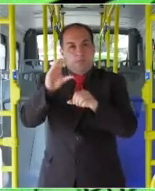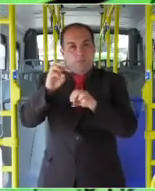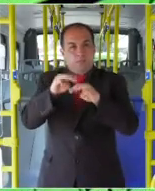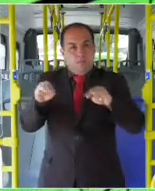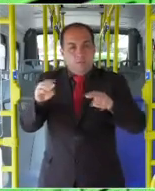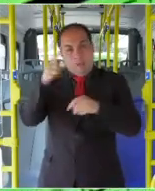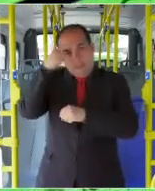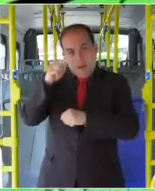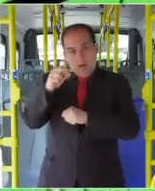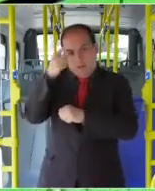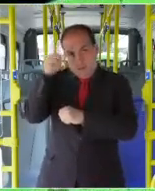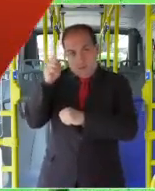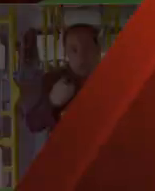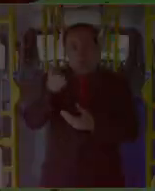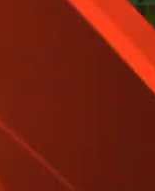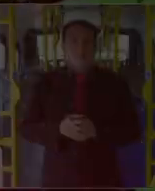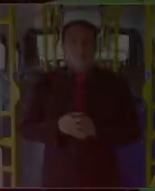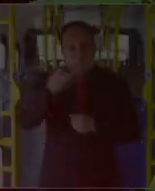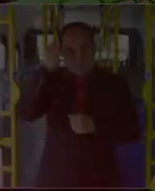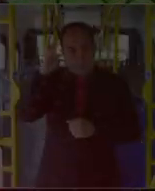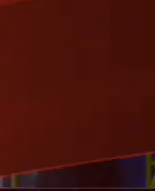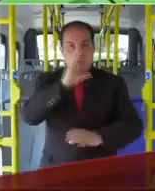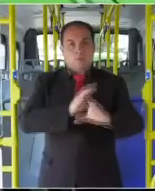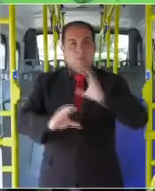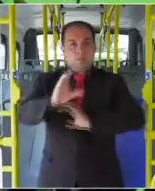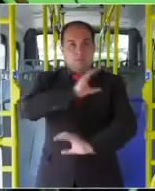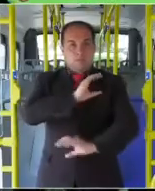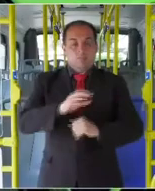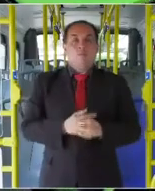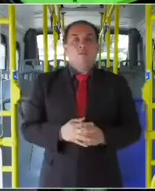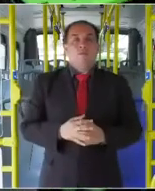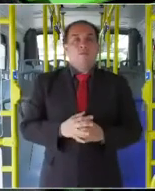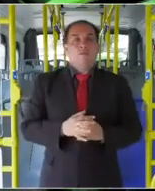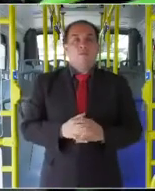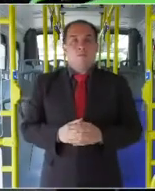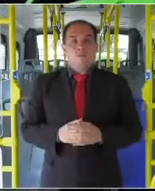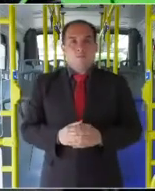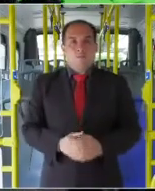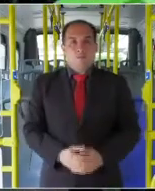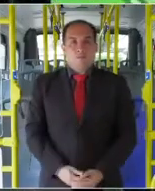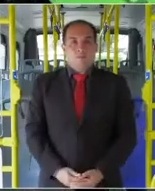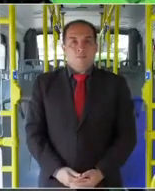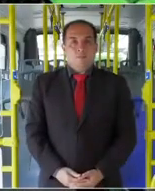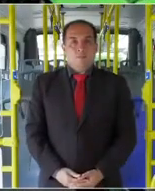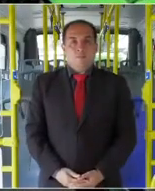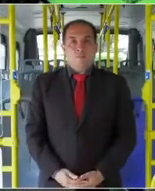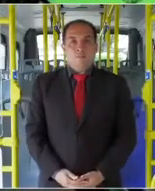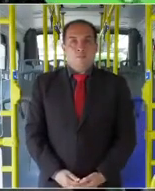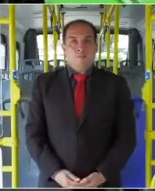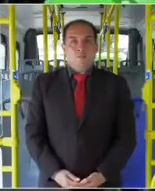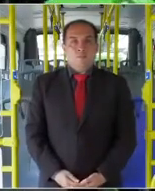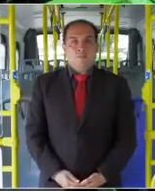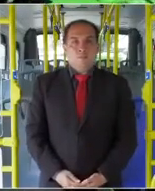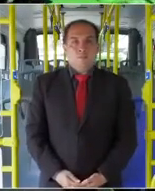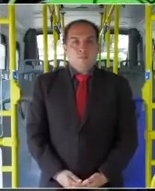para facilitar el acceso. Doctora Claudia Sheinbaum Pardo.